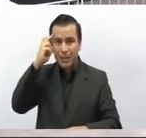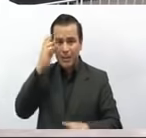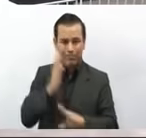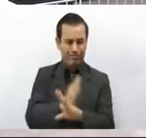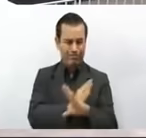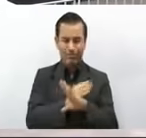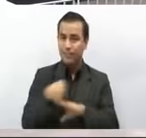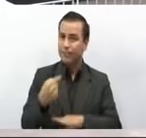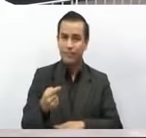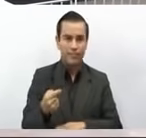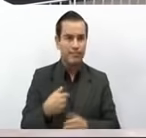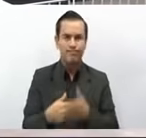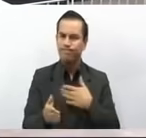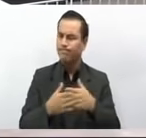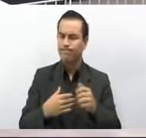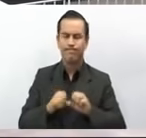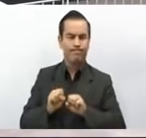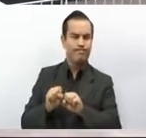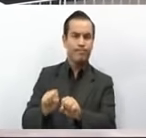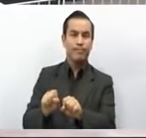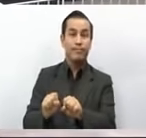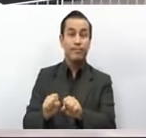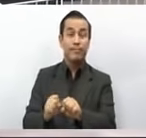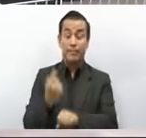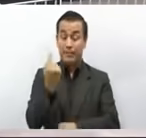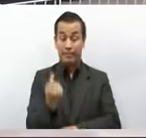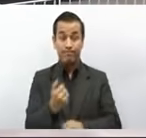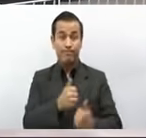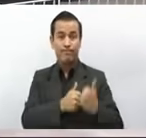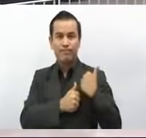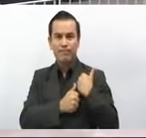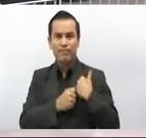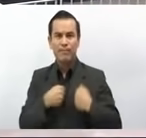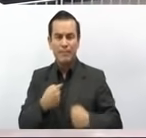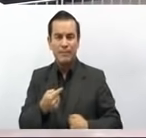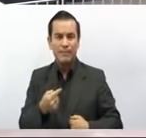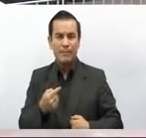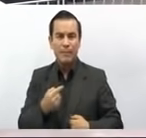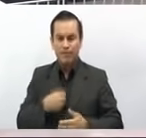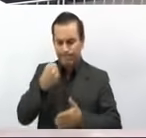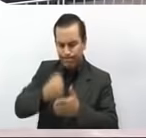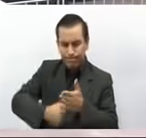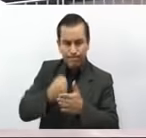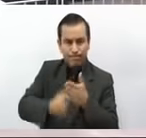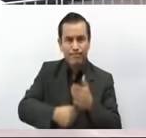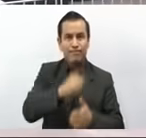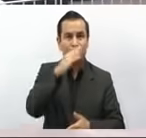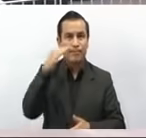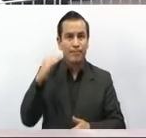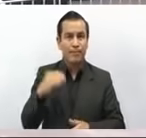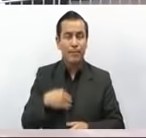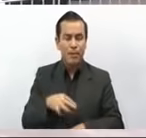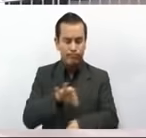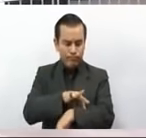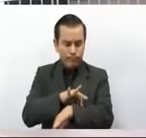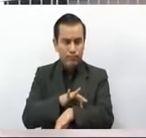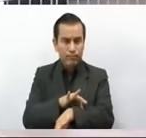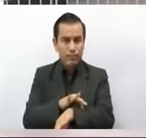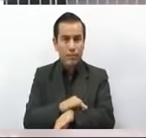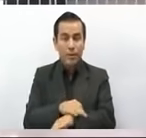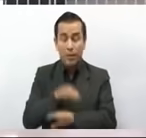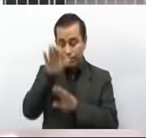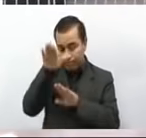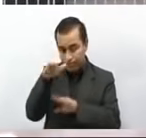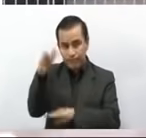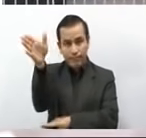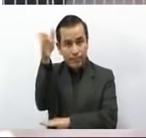morir. El soldado salvadoreño siempre ofrenda su vida por la patria, por el honor de su bandera y